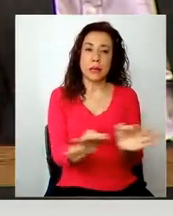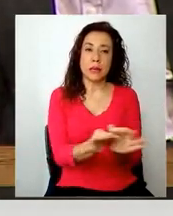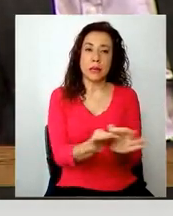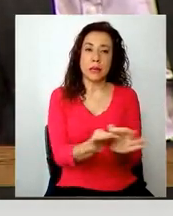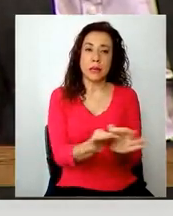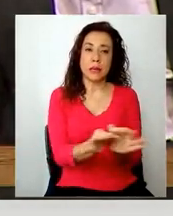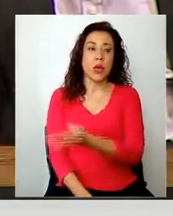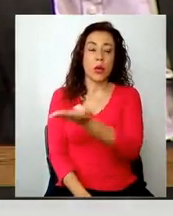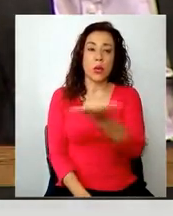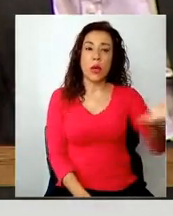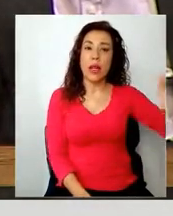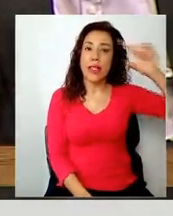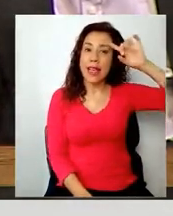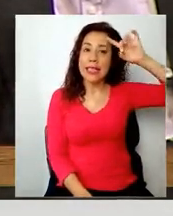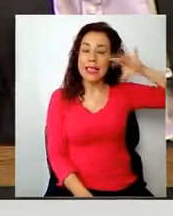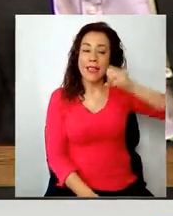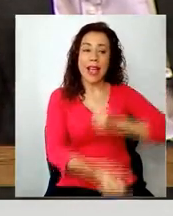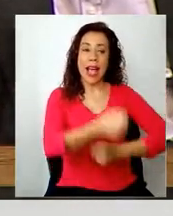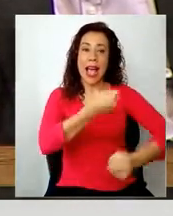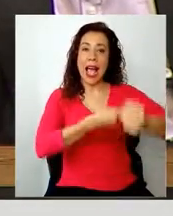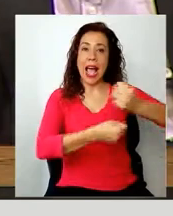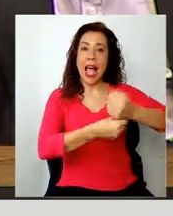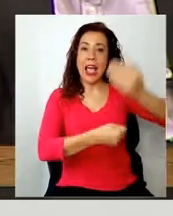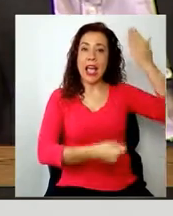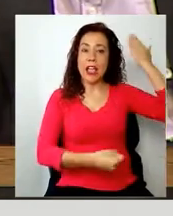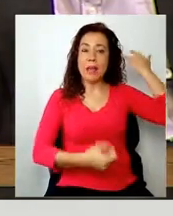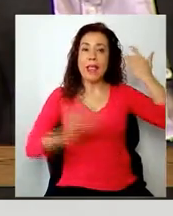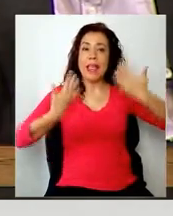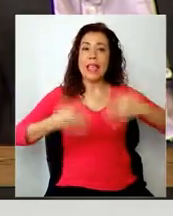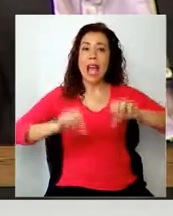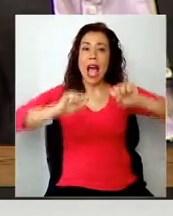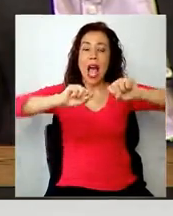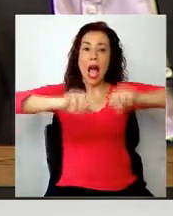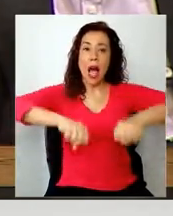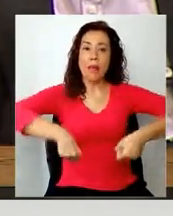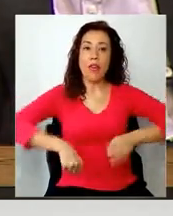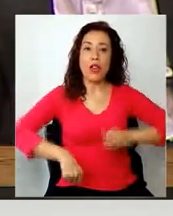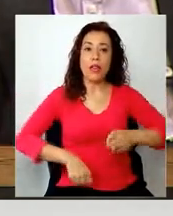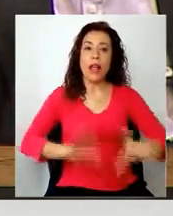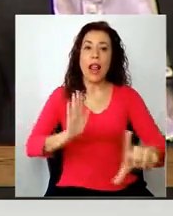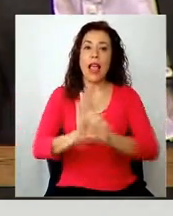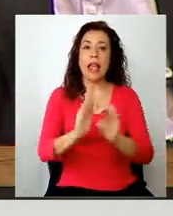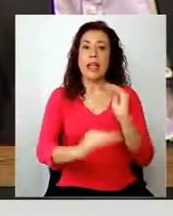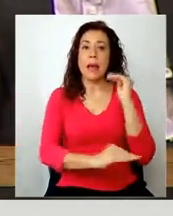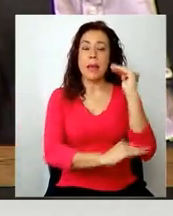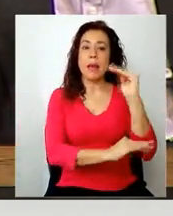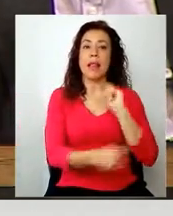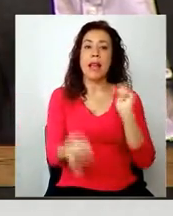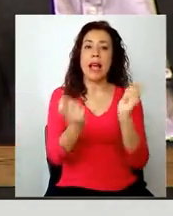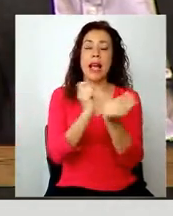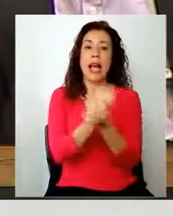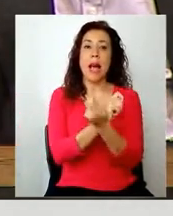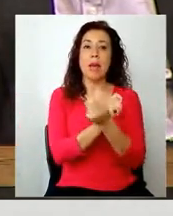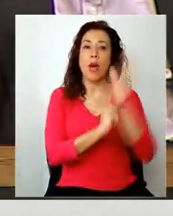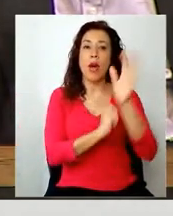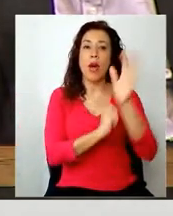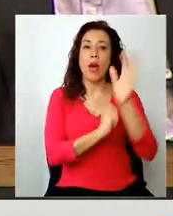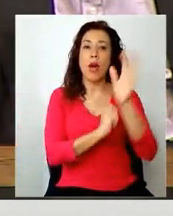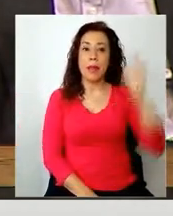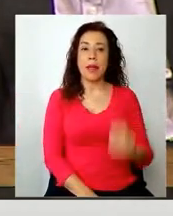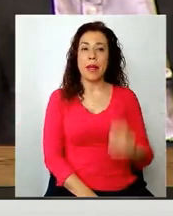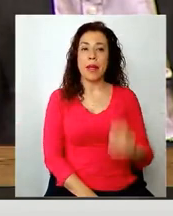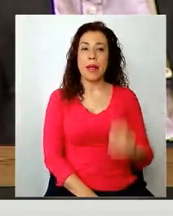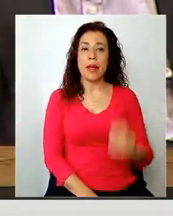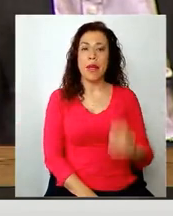saben el año pasado se aprobó y ya está vigente la ley marco de cambio climático la ley marco de cambio climático tiene